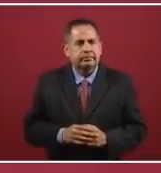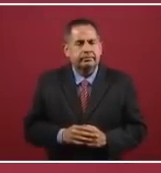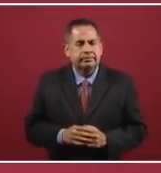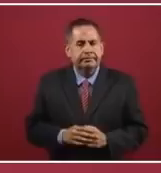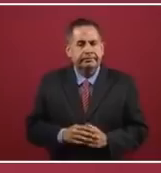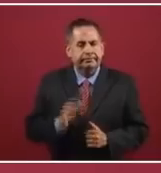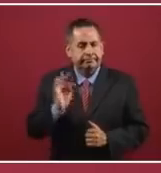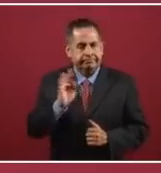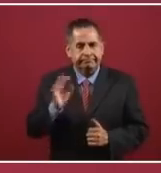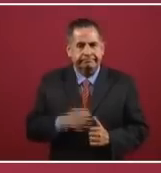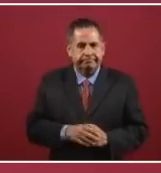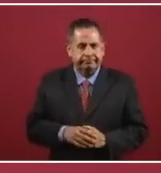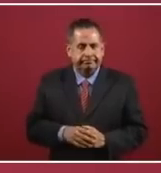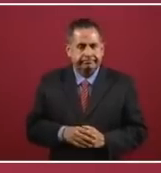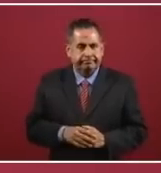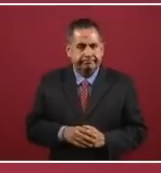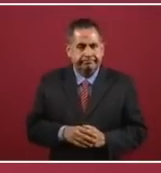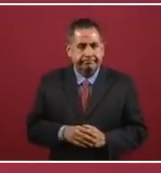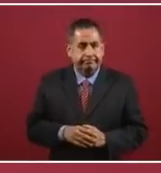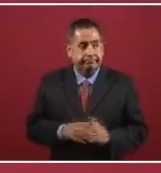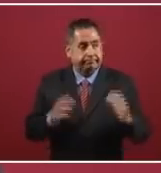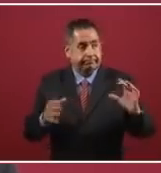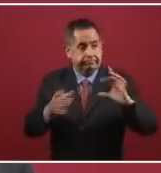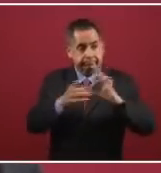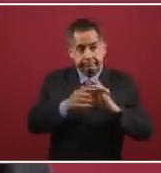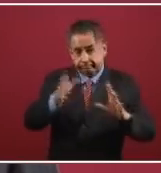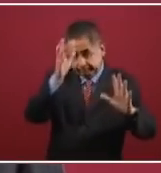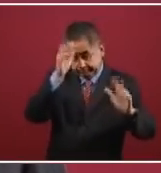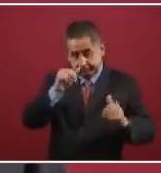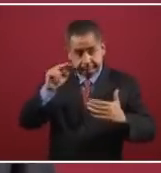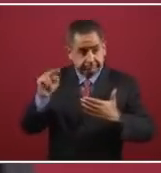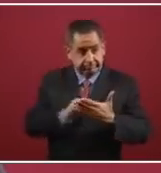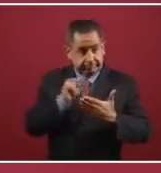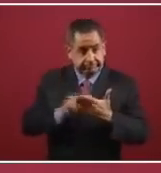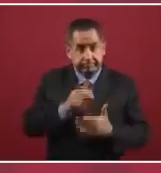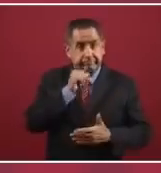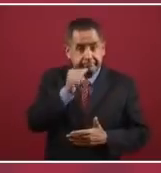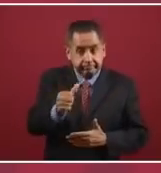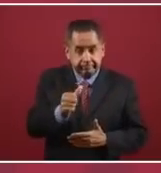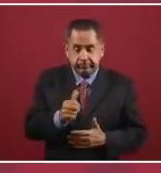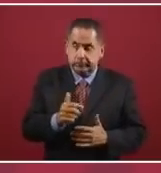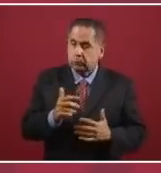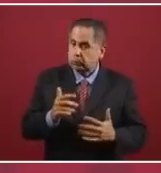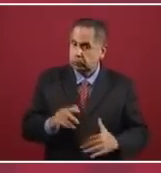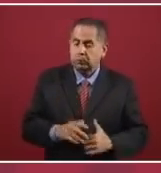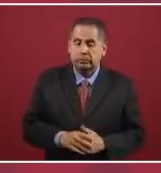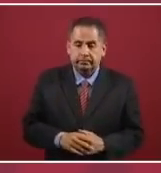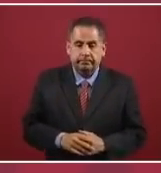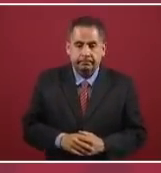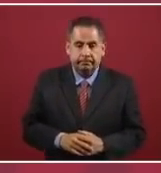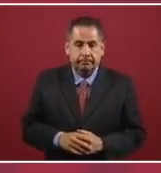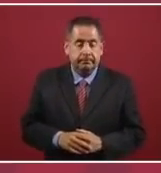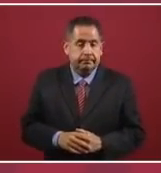no se hubiese llegado a ese acuerdo,